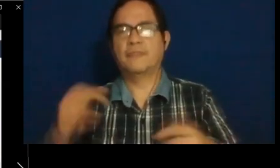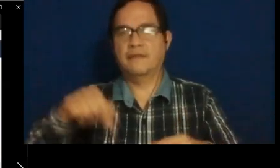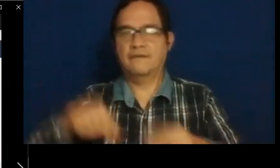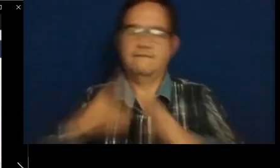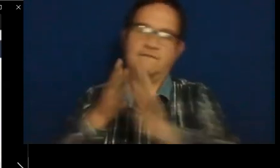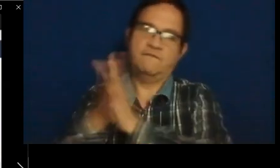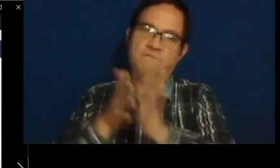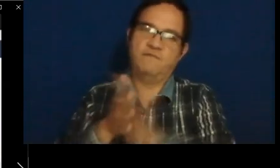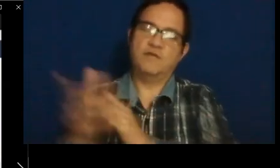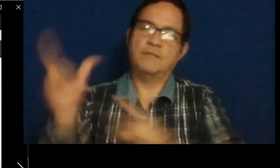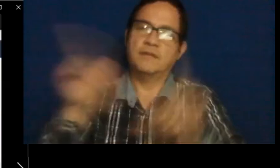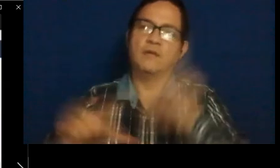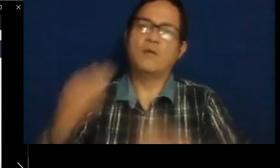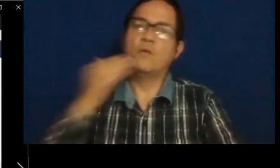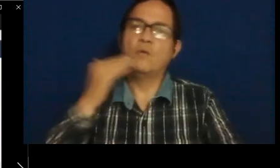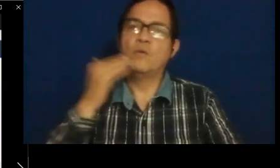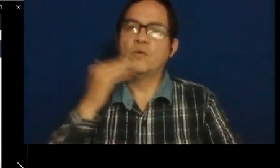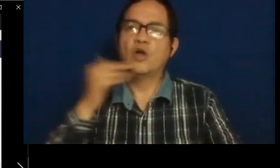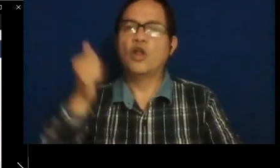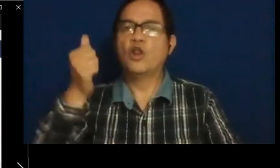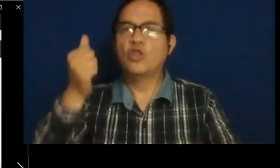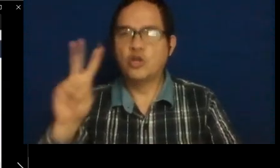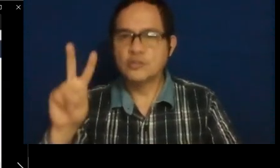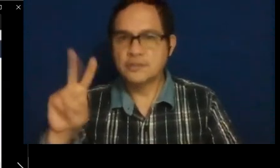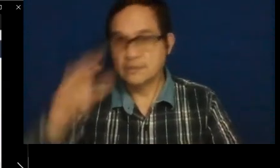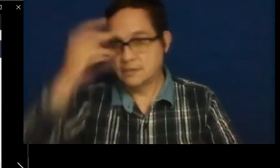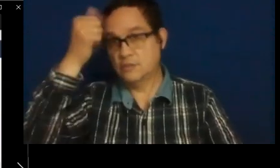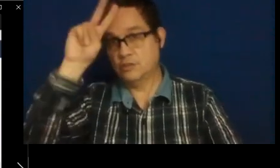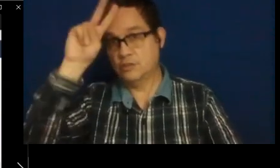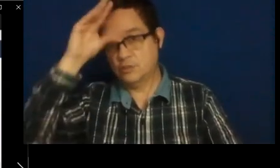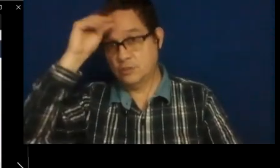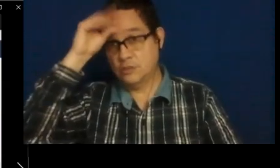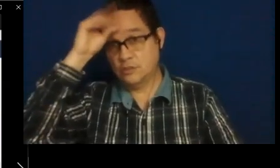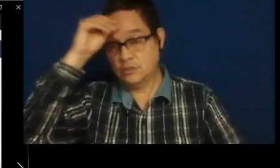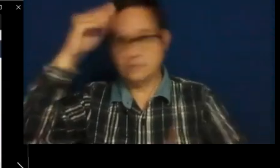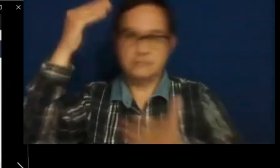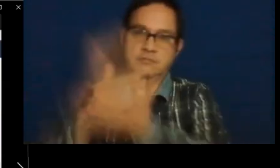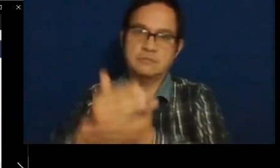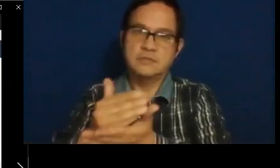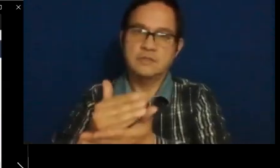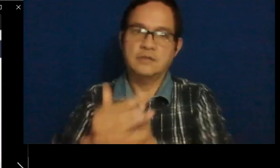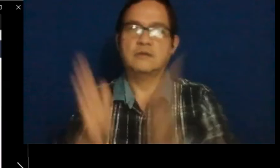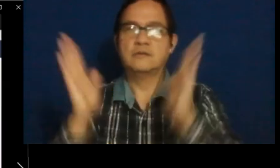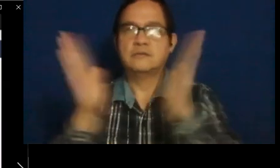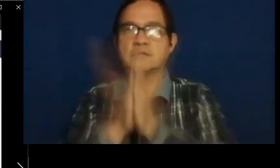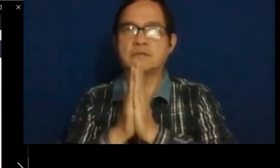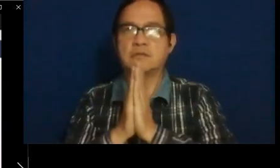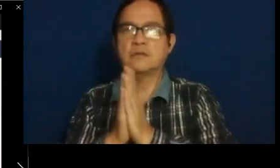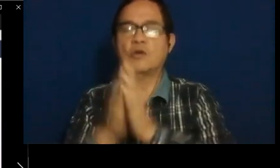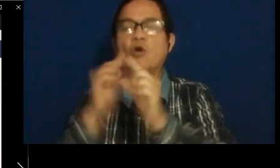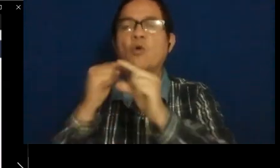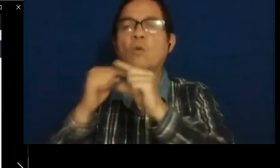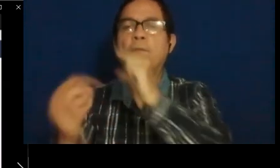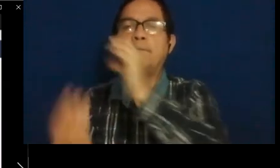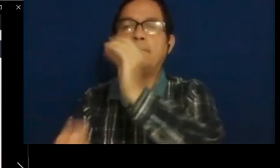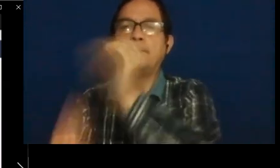informe de laboratorio para el día 12, a la medianoche máximo, para que me lo hagan llegar, vuelvo y repito, por el correo interno,